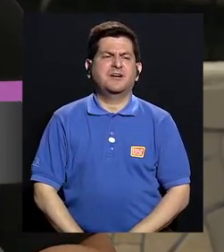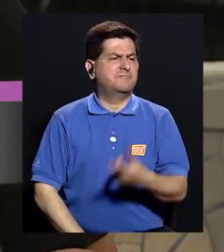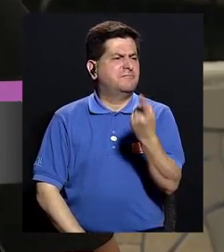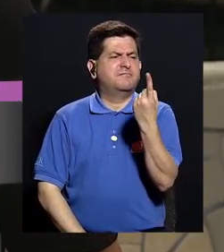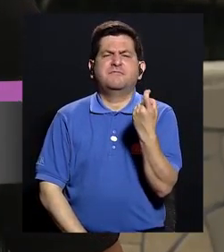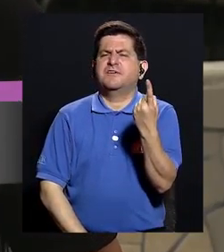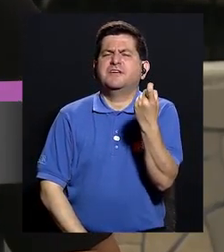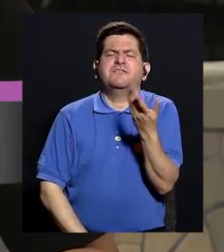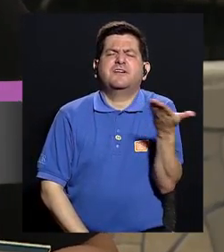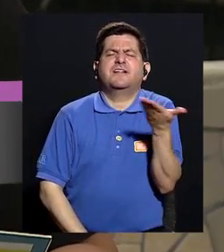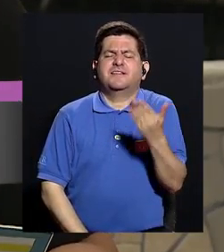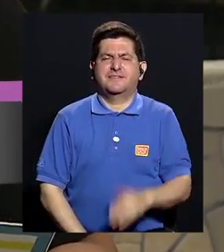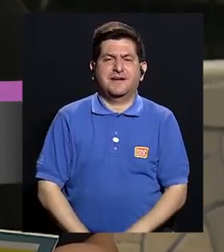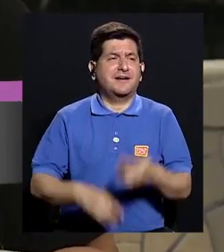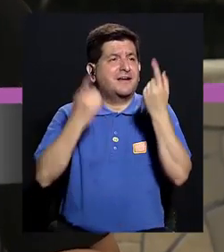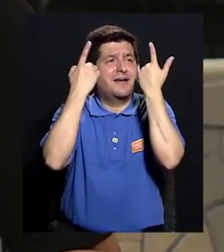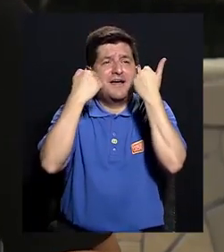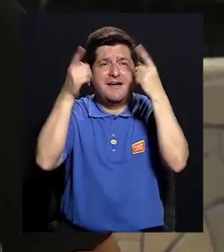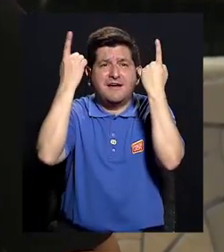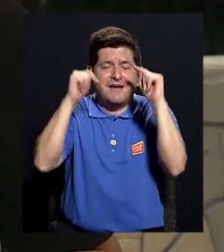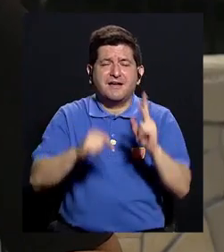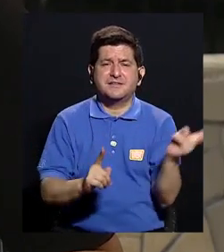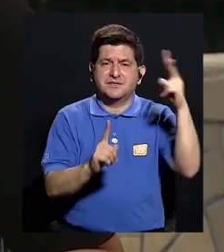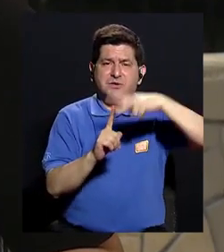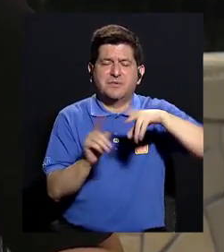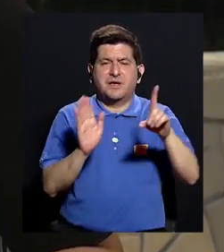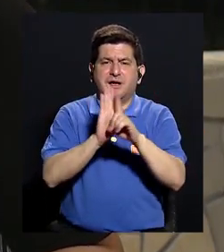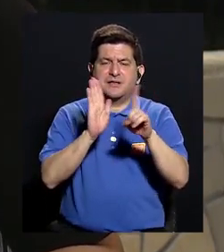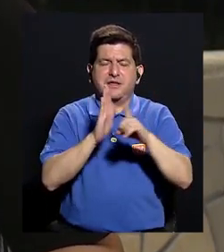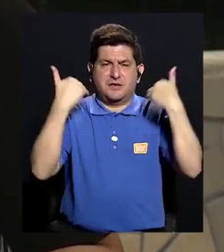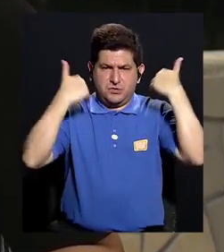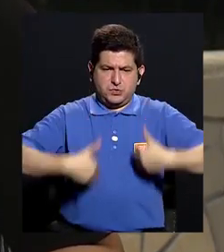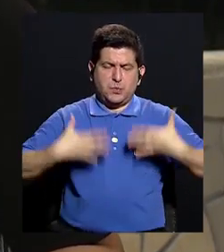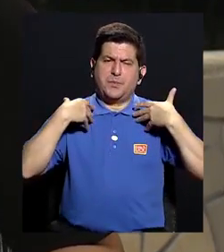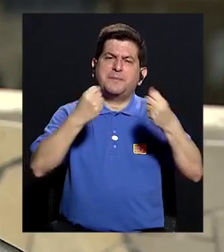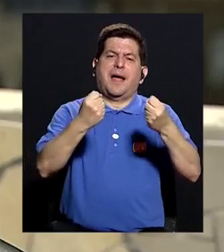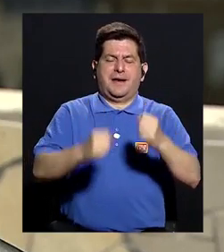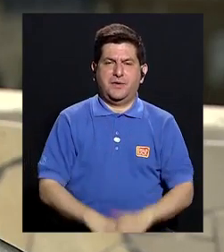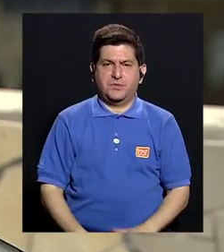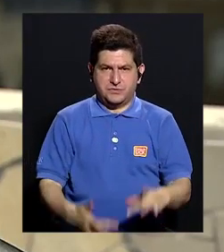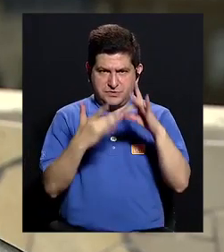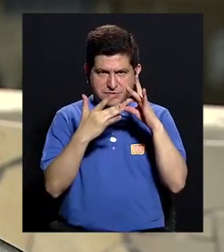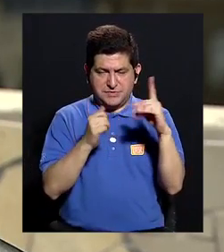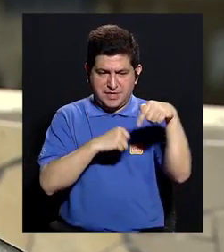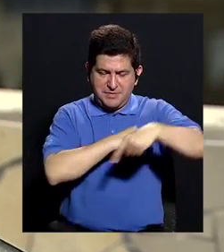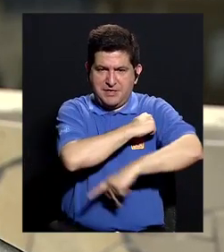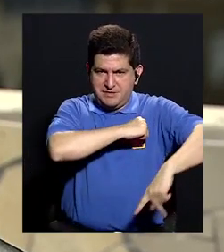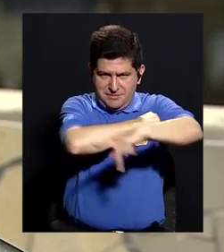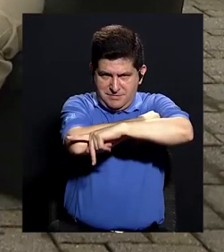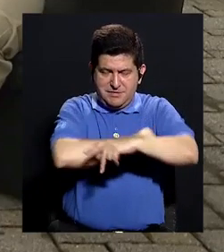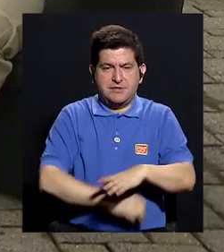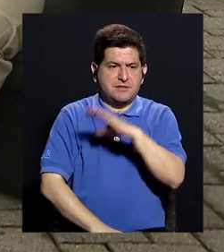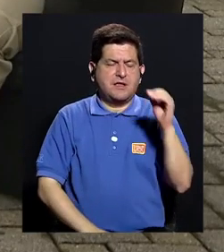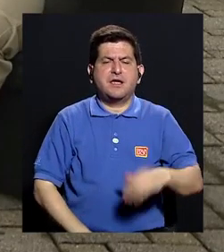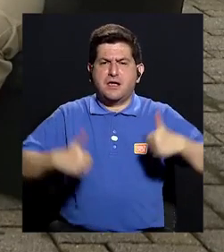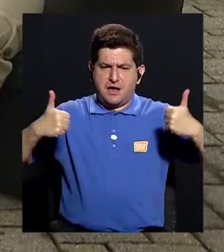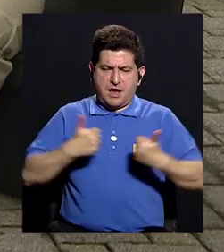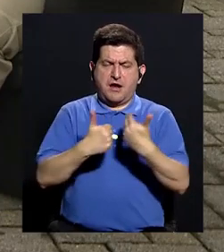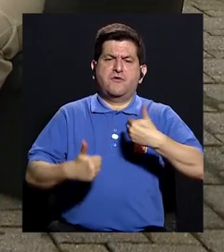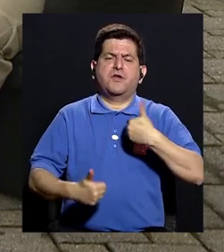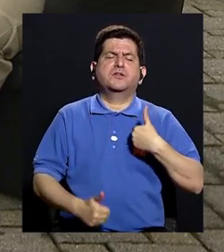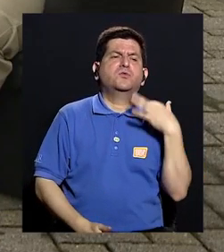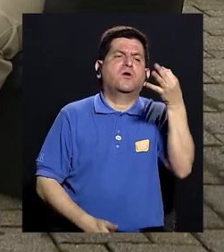falta para lograr el éxito en la aplicación de los derechos humanos en salud sobre todo en nuestro país y cuál es el reto